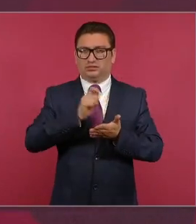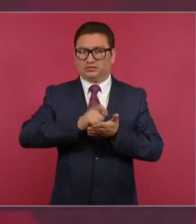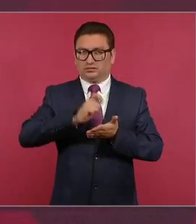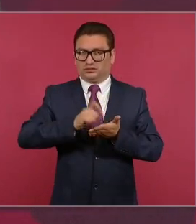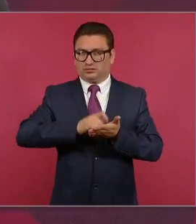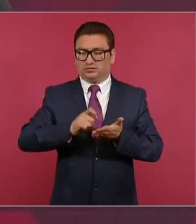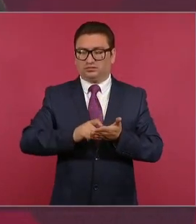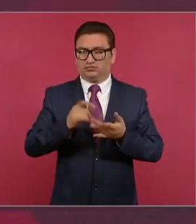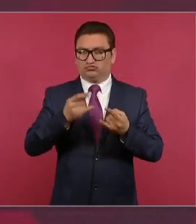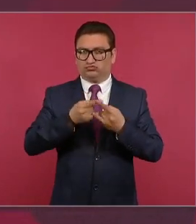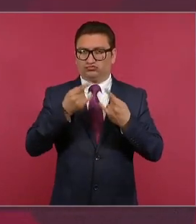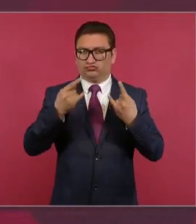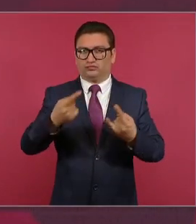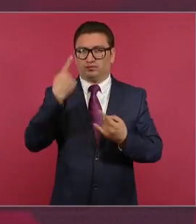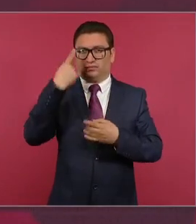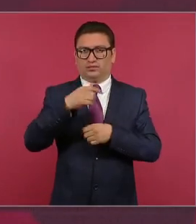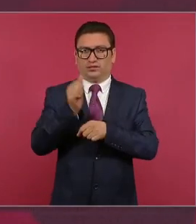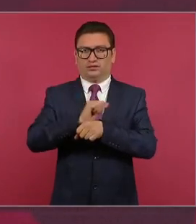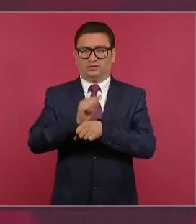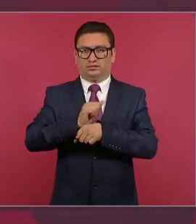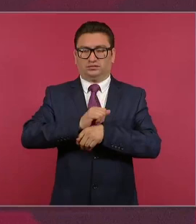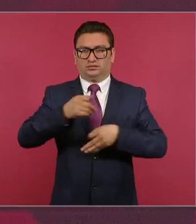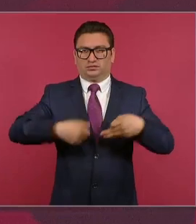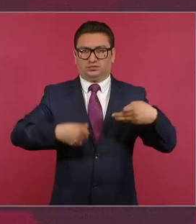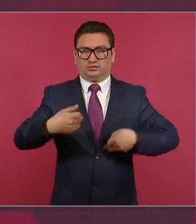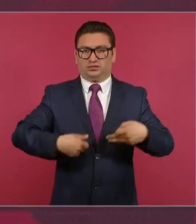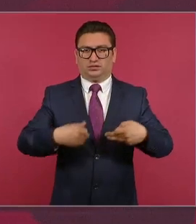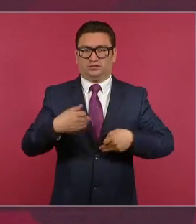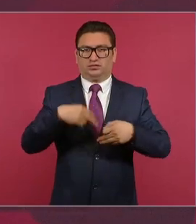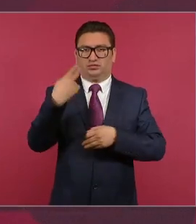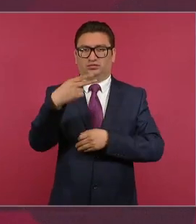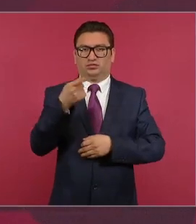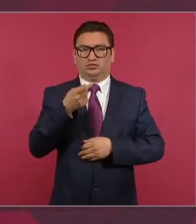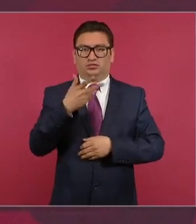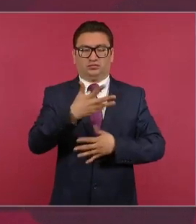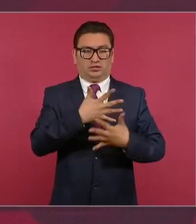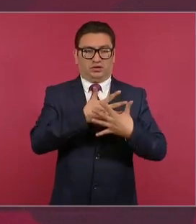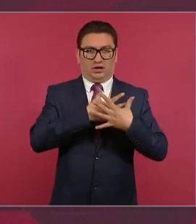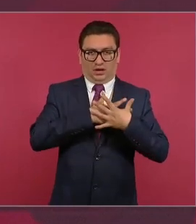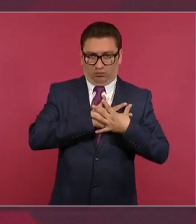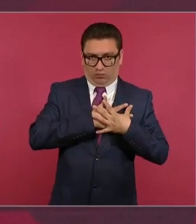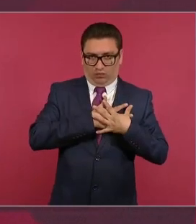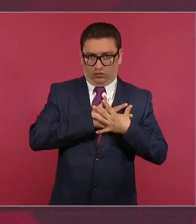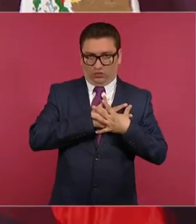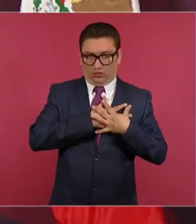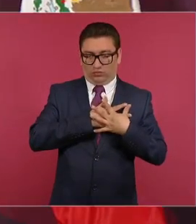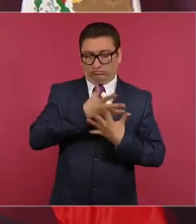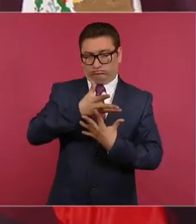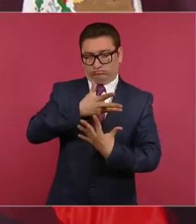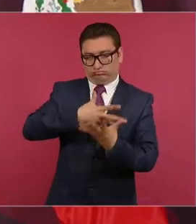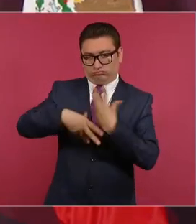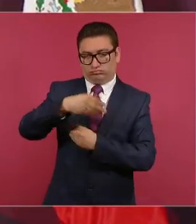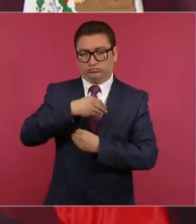guión para una obra de teatro que le llamó Amor con amor se paga.